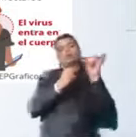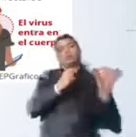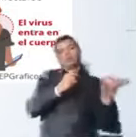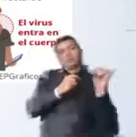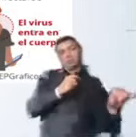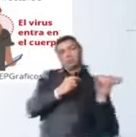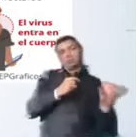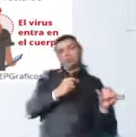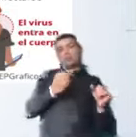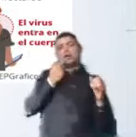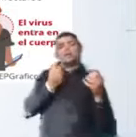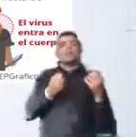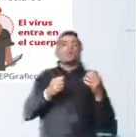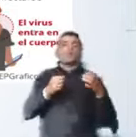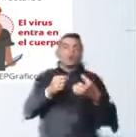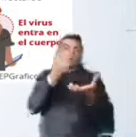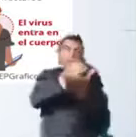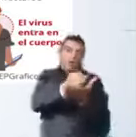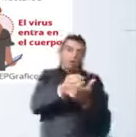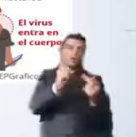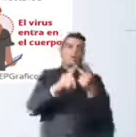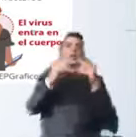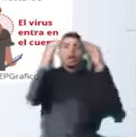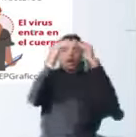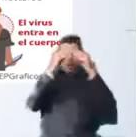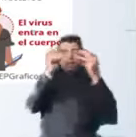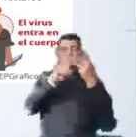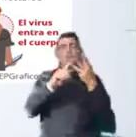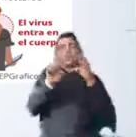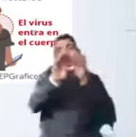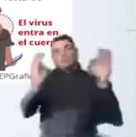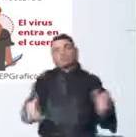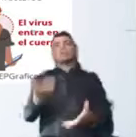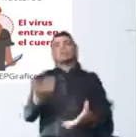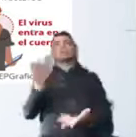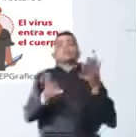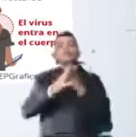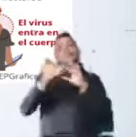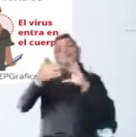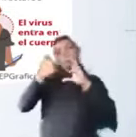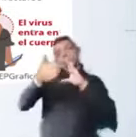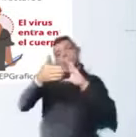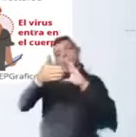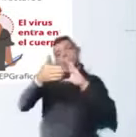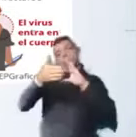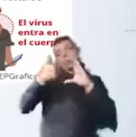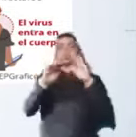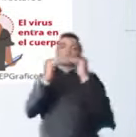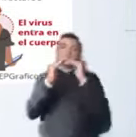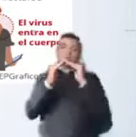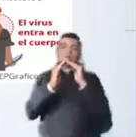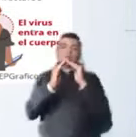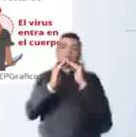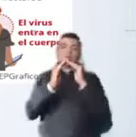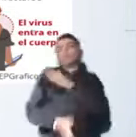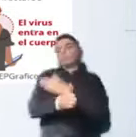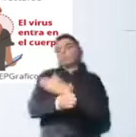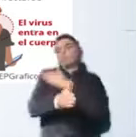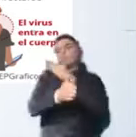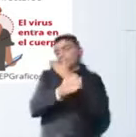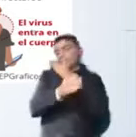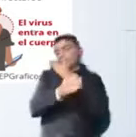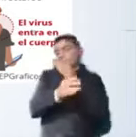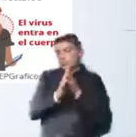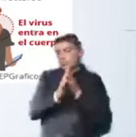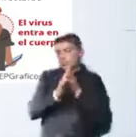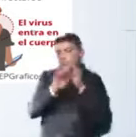taza, en la mesa, etc. Esto depende también del clima y la humedad. Entonces continuemos con el ejercicio. Esta persona tiene el virus en la